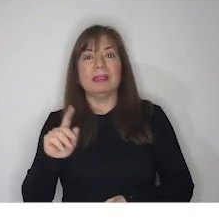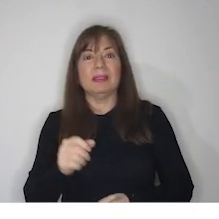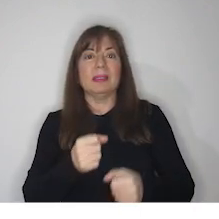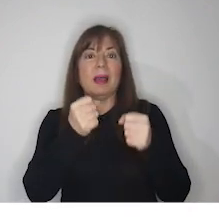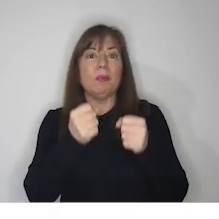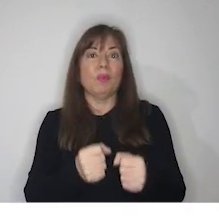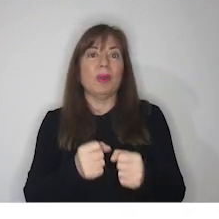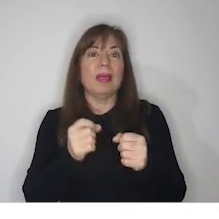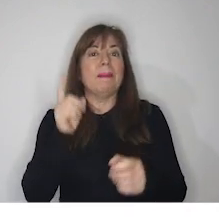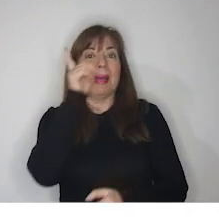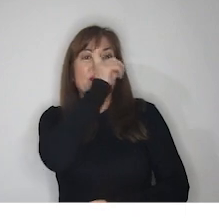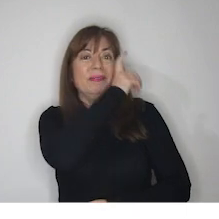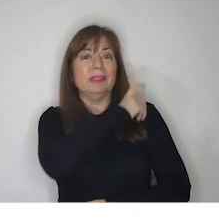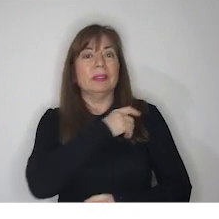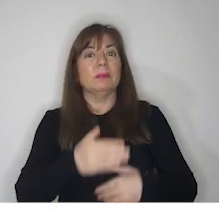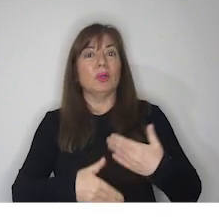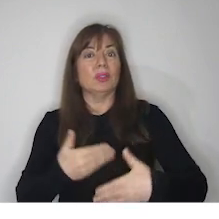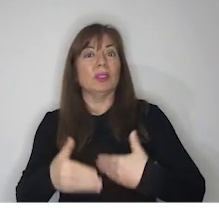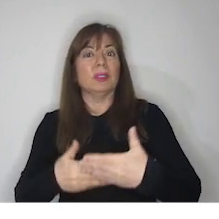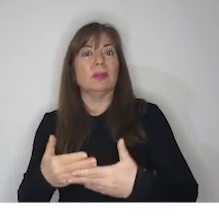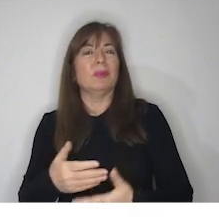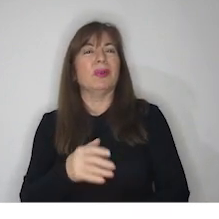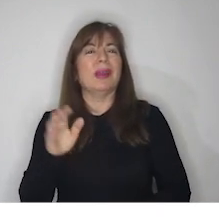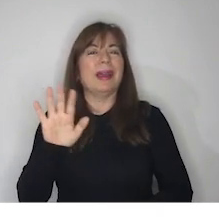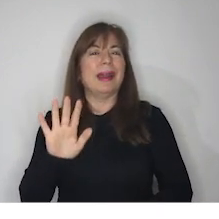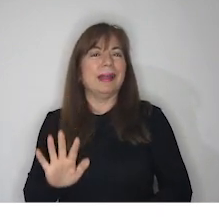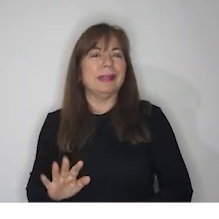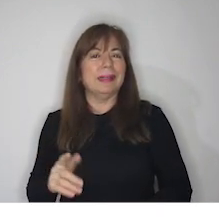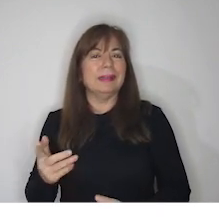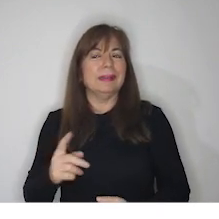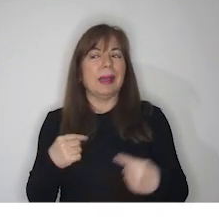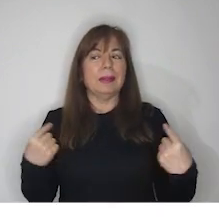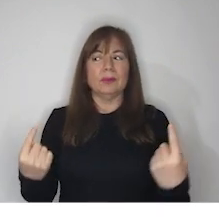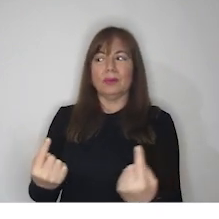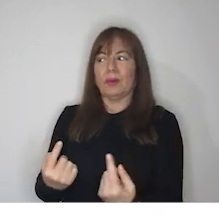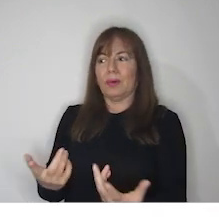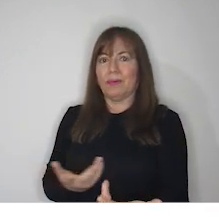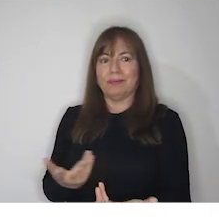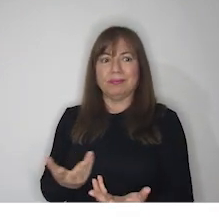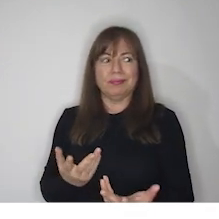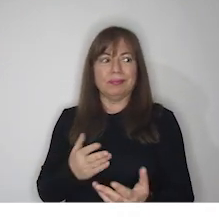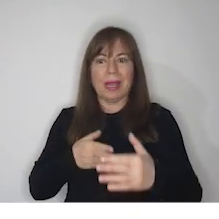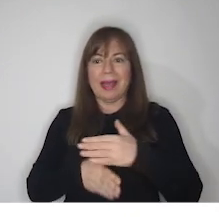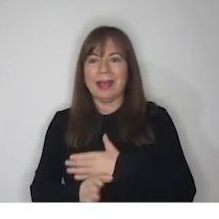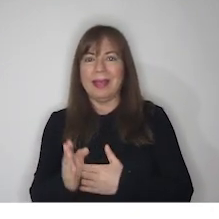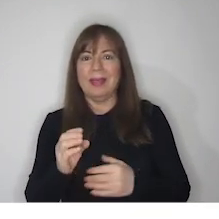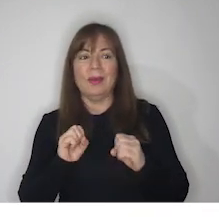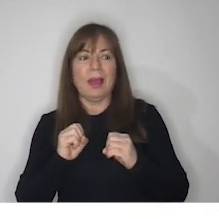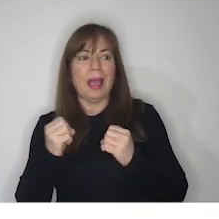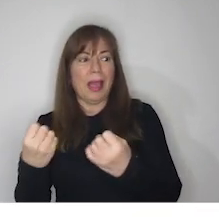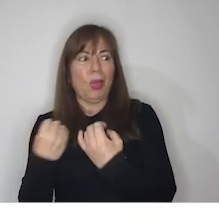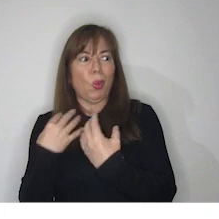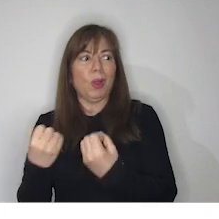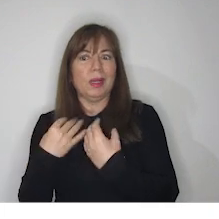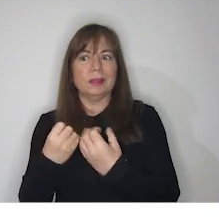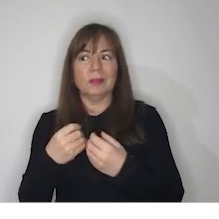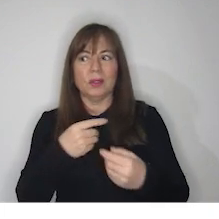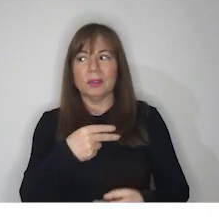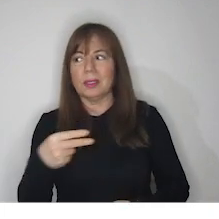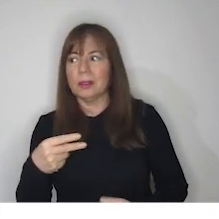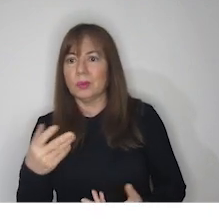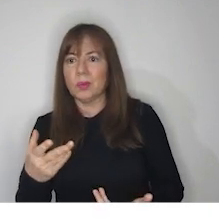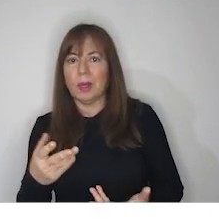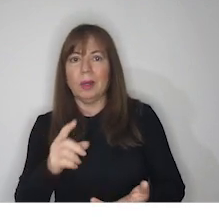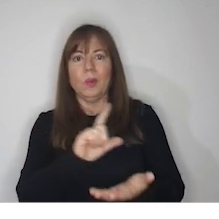debido a características del entorno como falta de acceso a educación sexual, lugares públicos adaptados, baño para personas